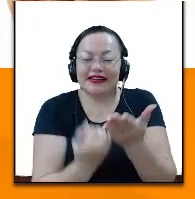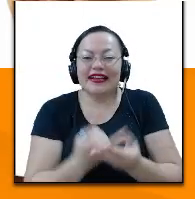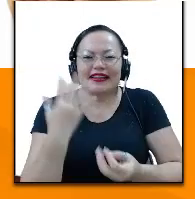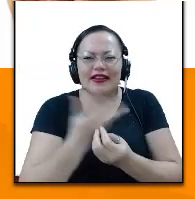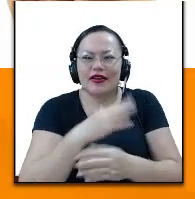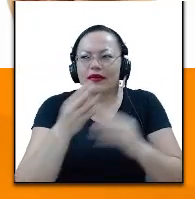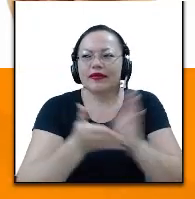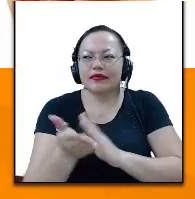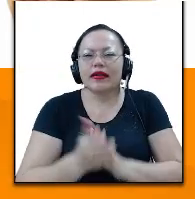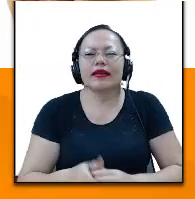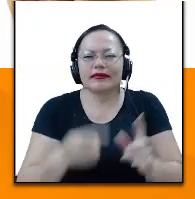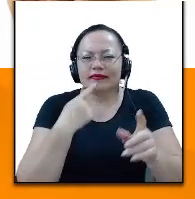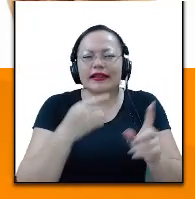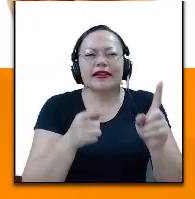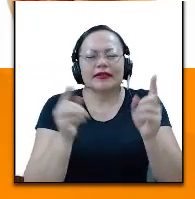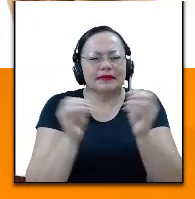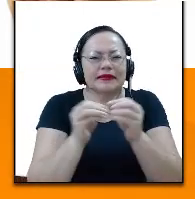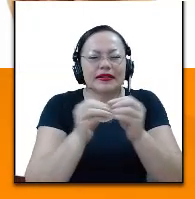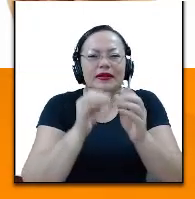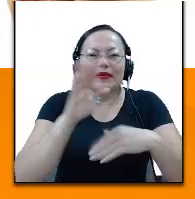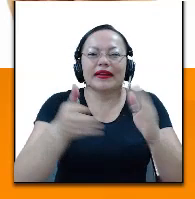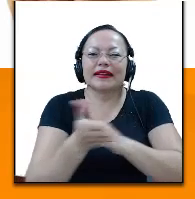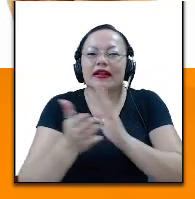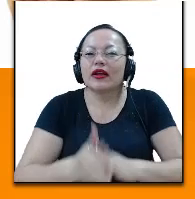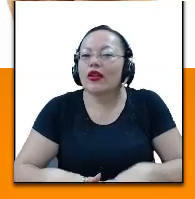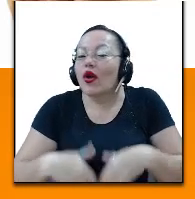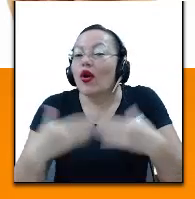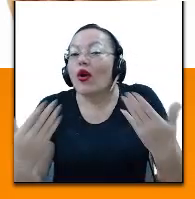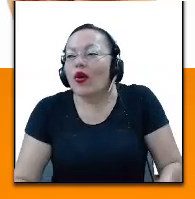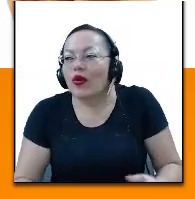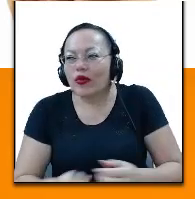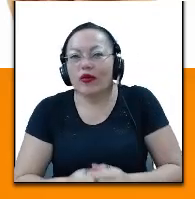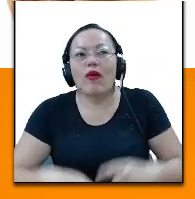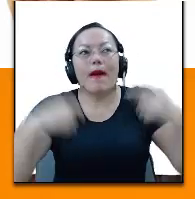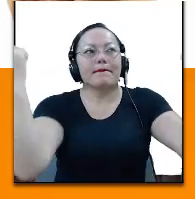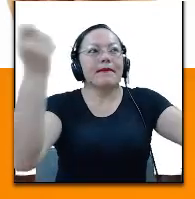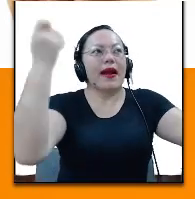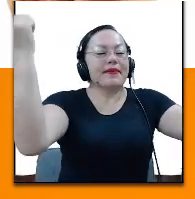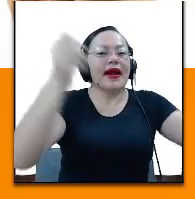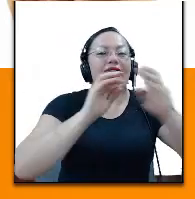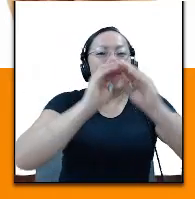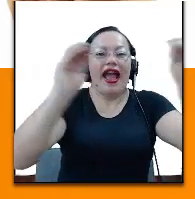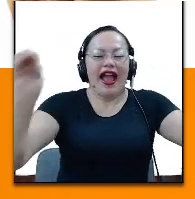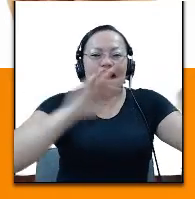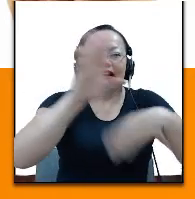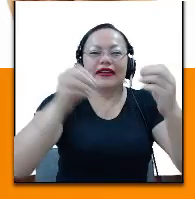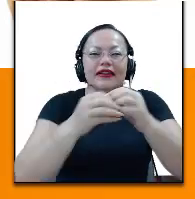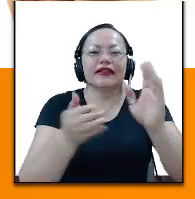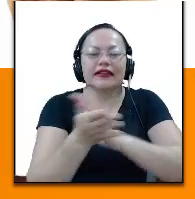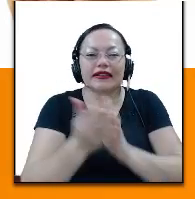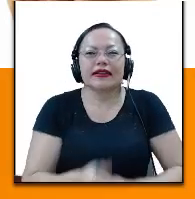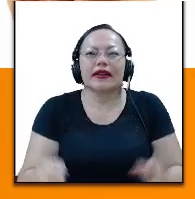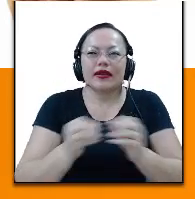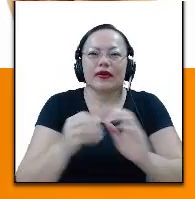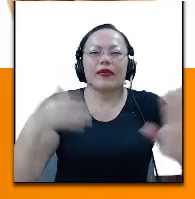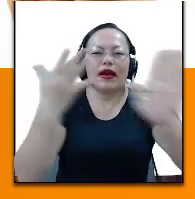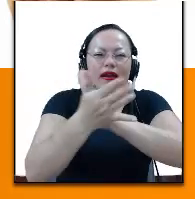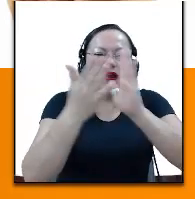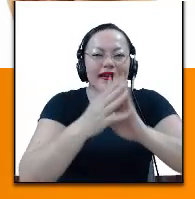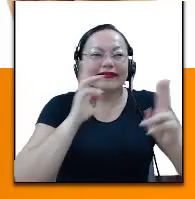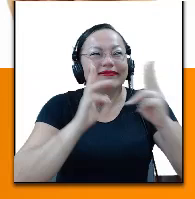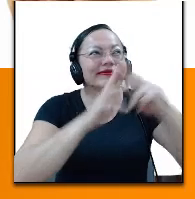simplificado mucho la vida de la publicidad, de los mensajes y